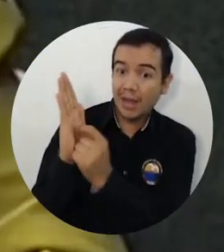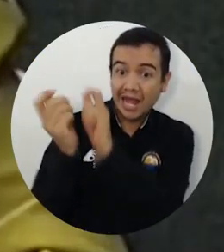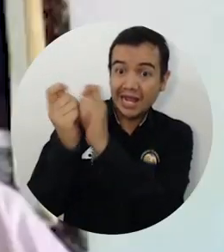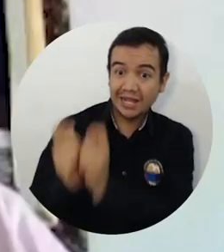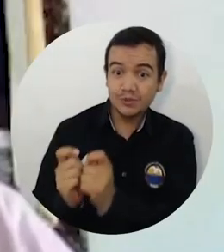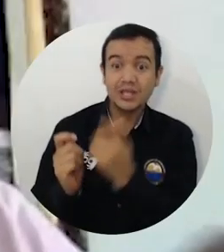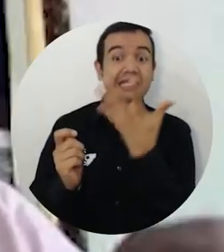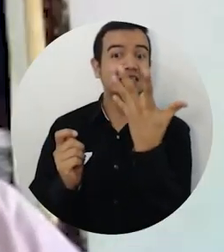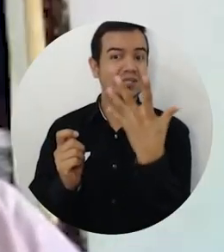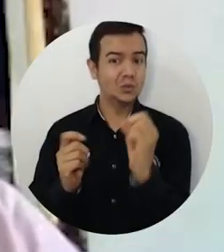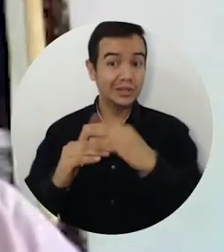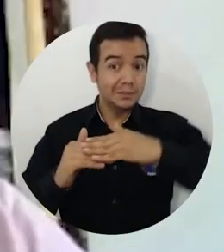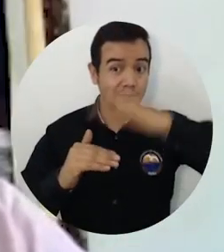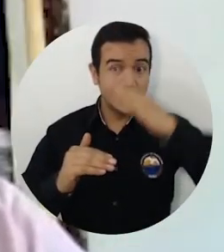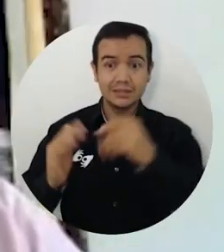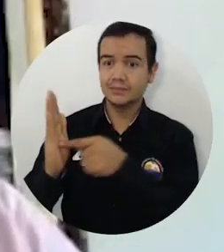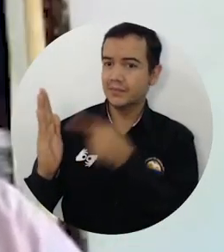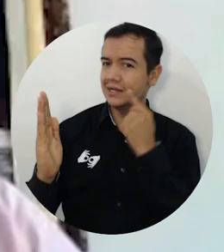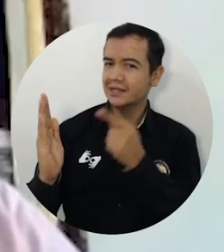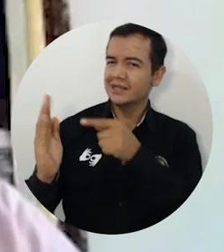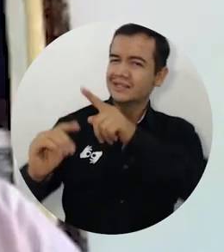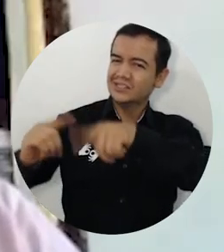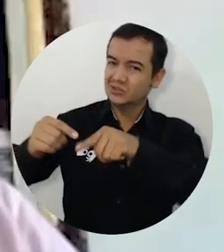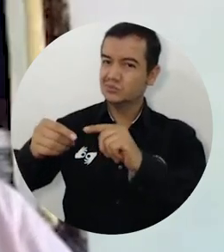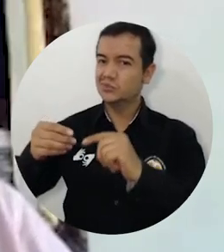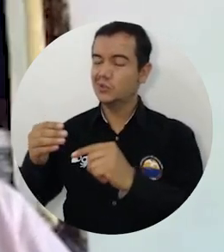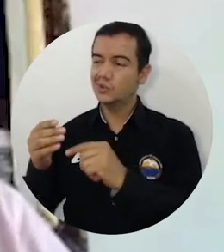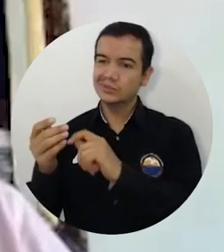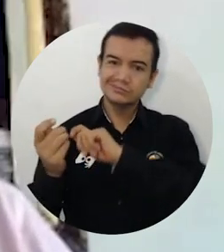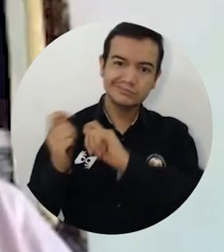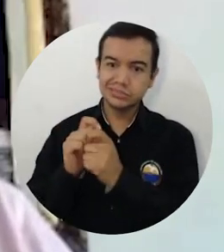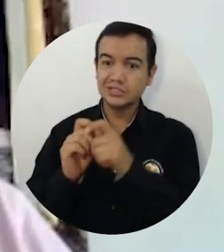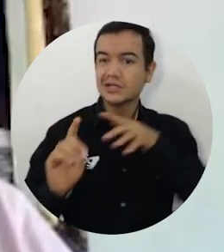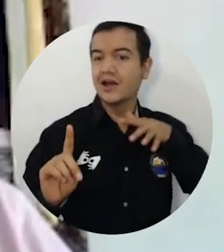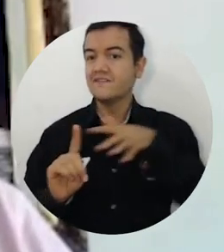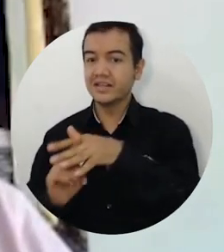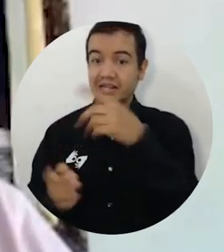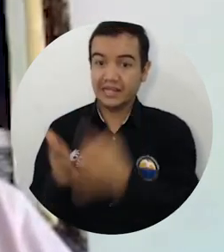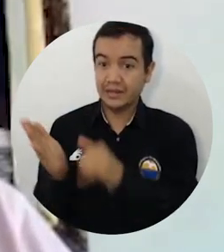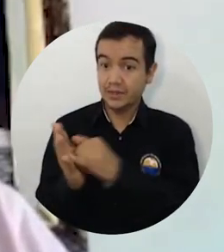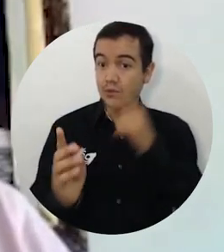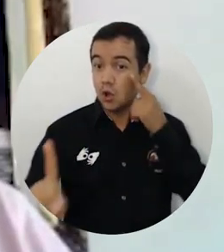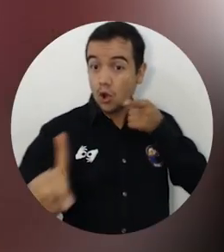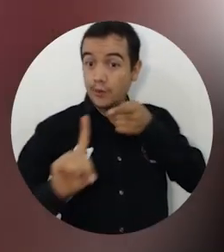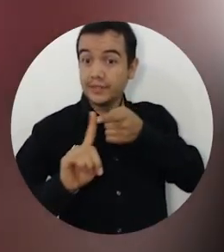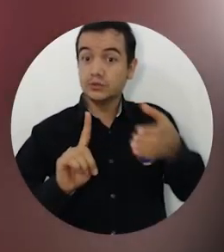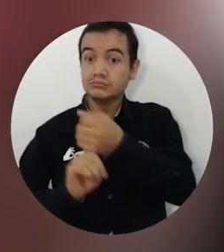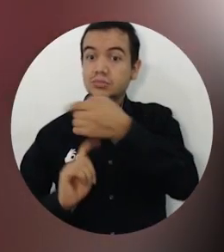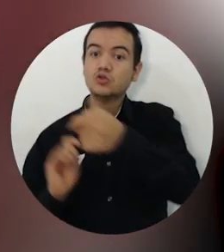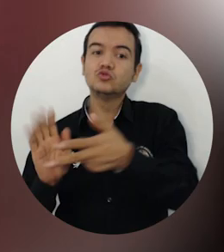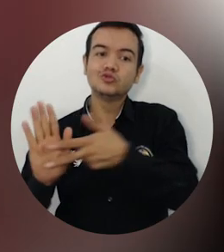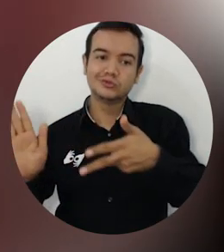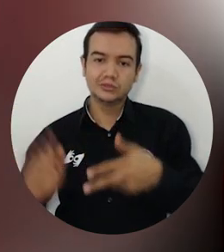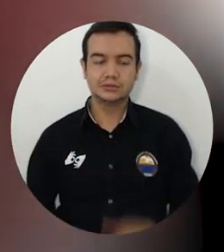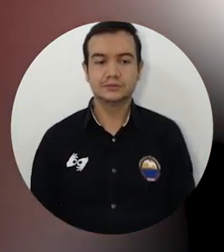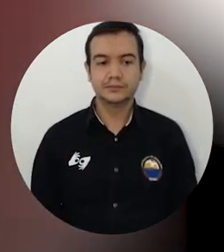que en su gran mayoría van en contradía del espíritu de la Constitución de 1991. Es el gran esfuerzo